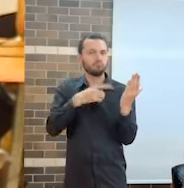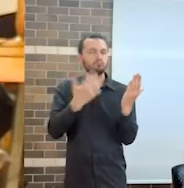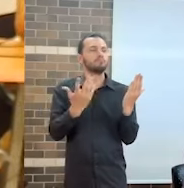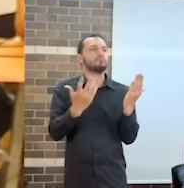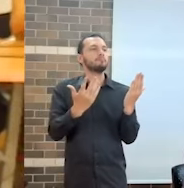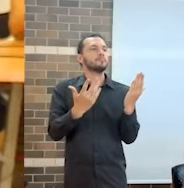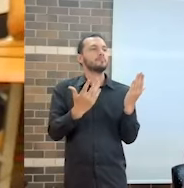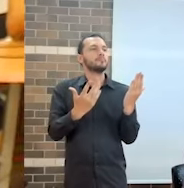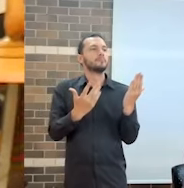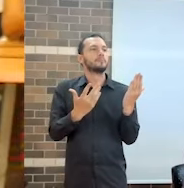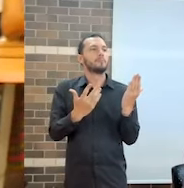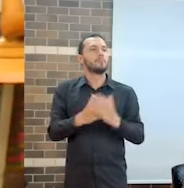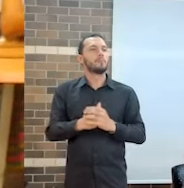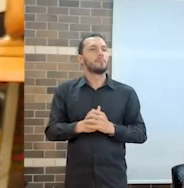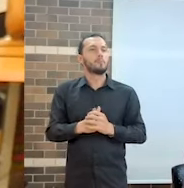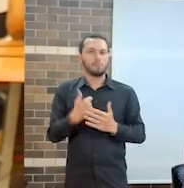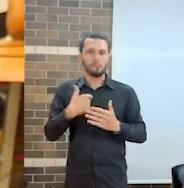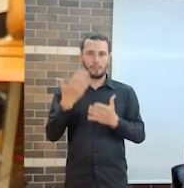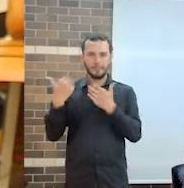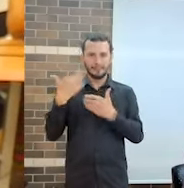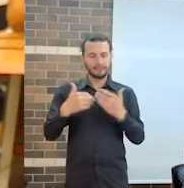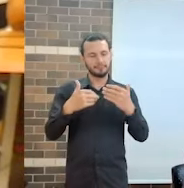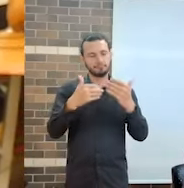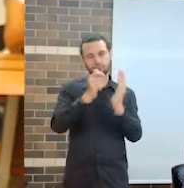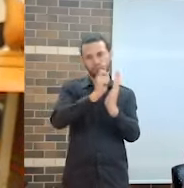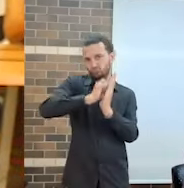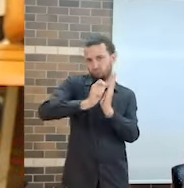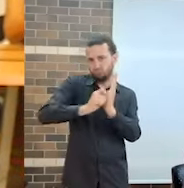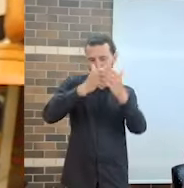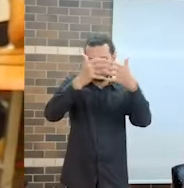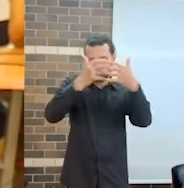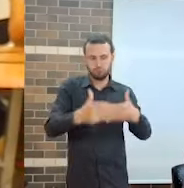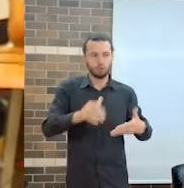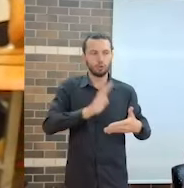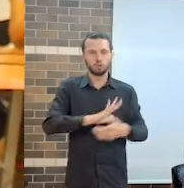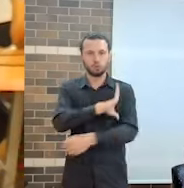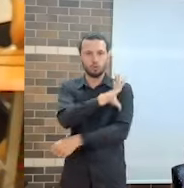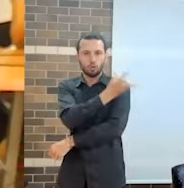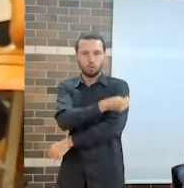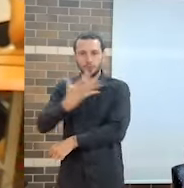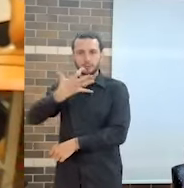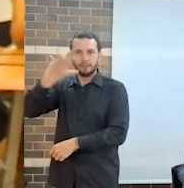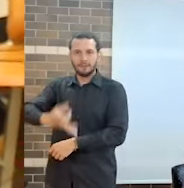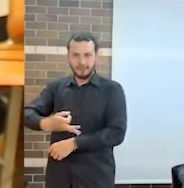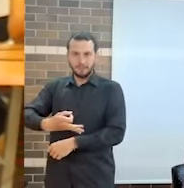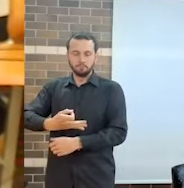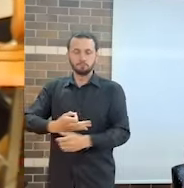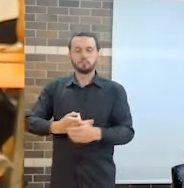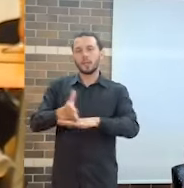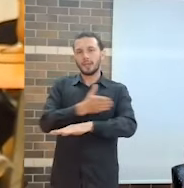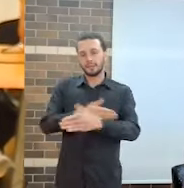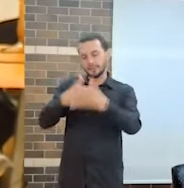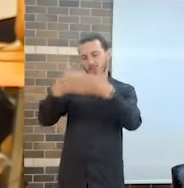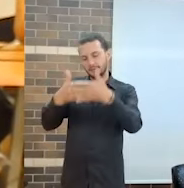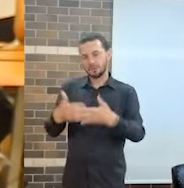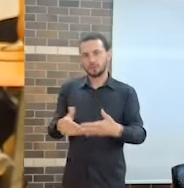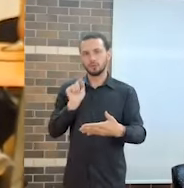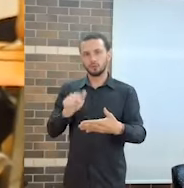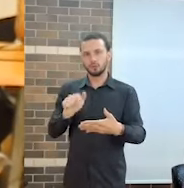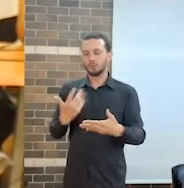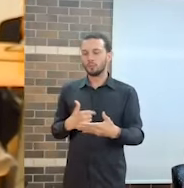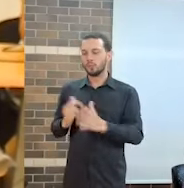un escrito que realicé para la Comisión de la Verdad, em, de un libro que se llama Recuerdo